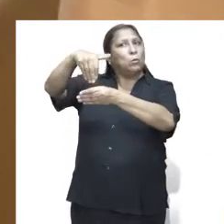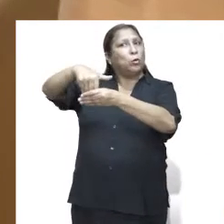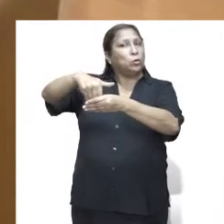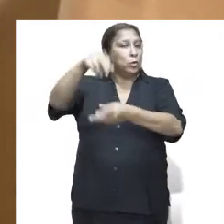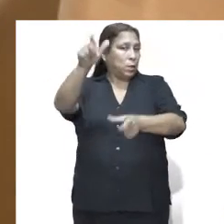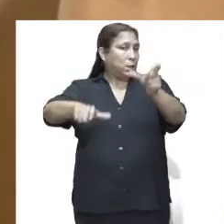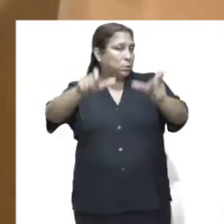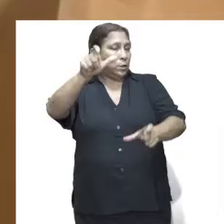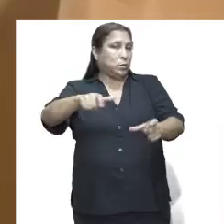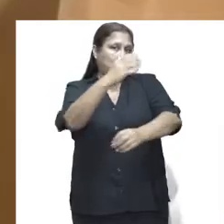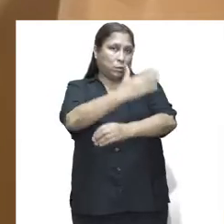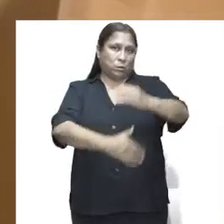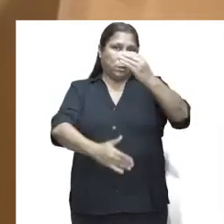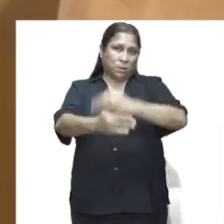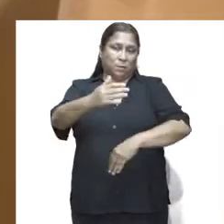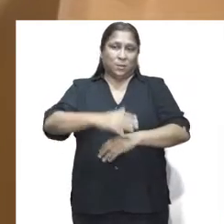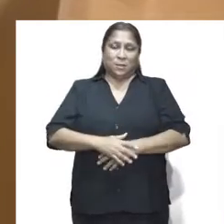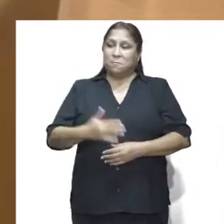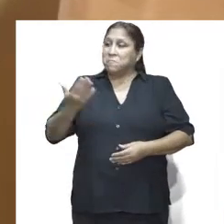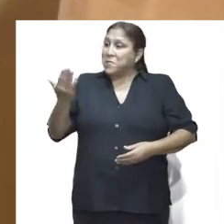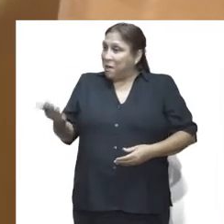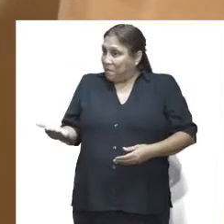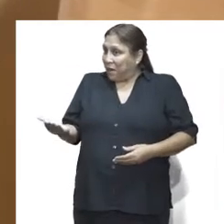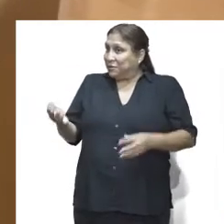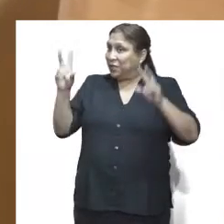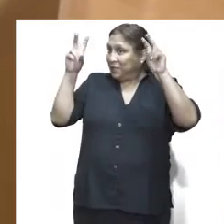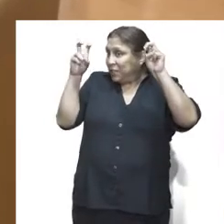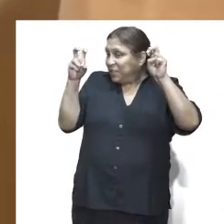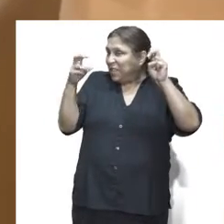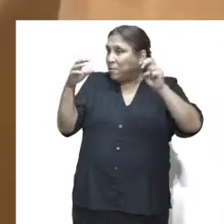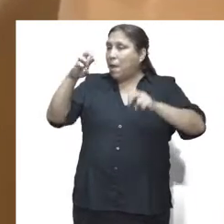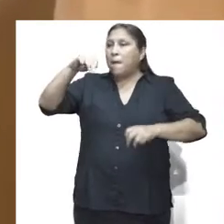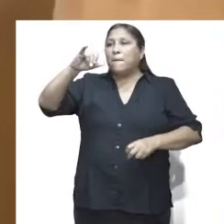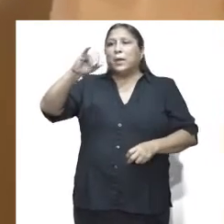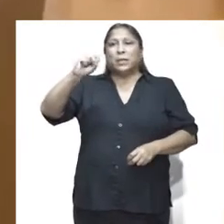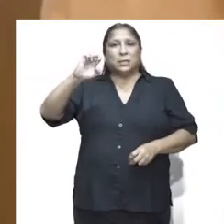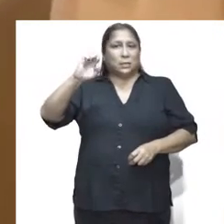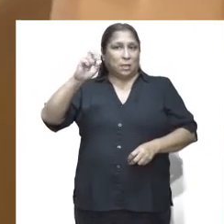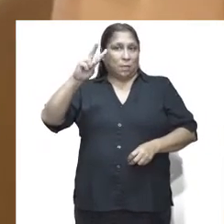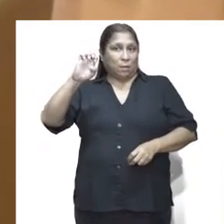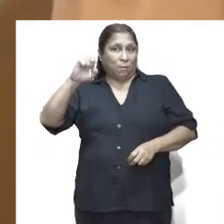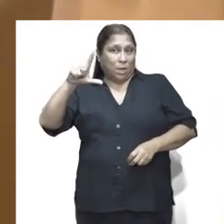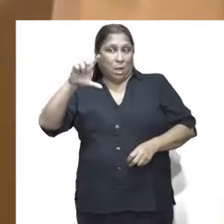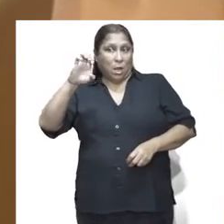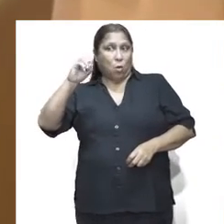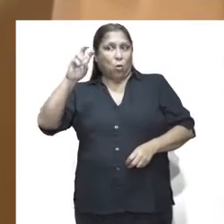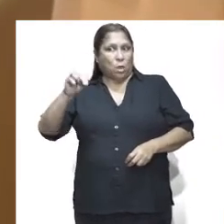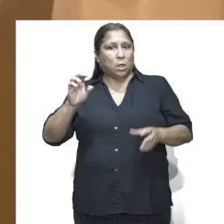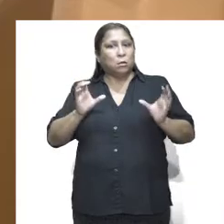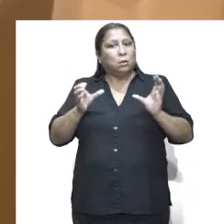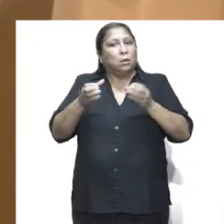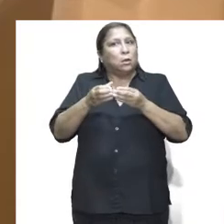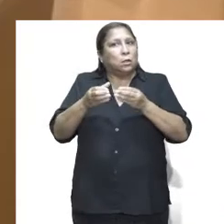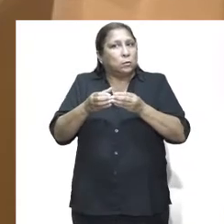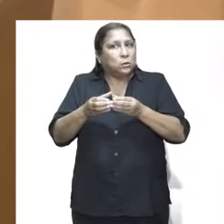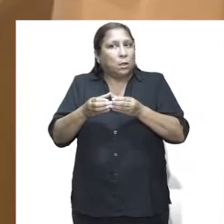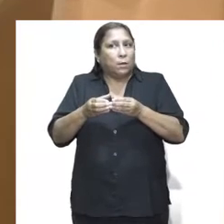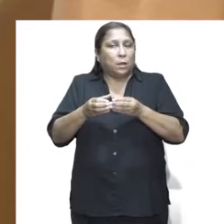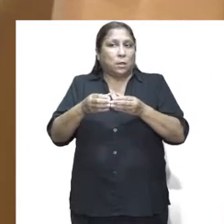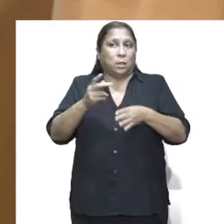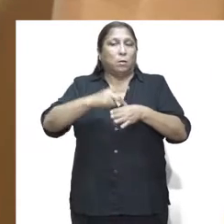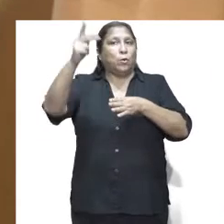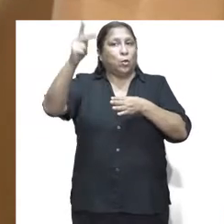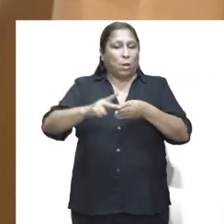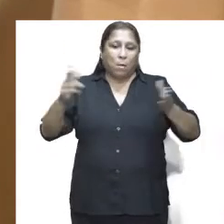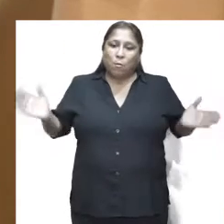con discapacidad. Para hablar sobre esto estamos con María Isabel León. Ella es comisionada del programa de promoción de